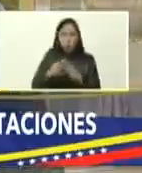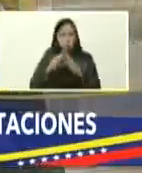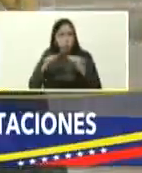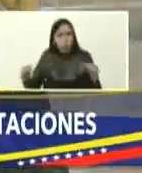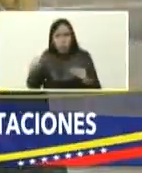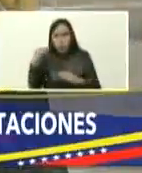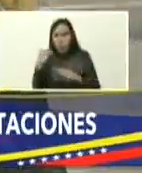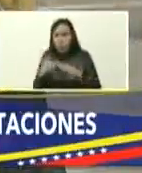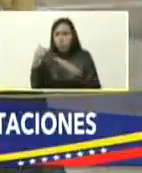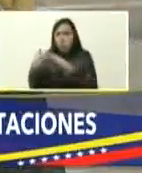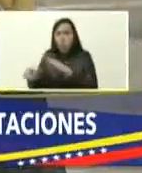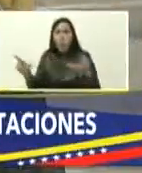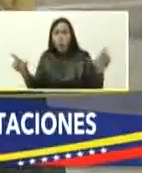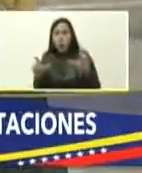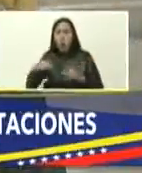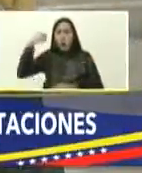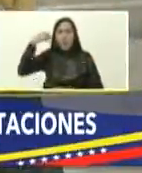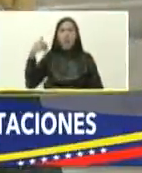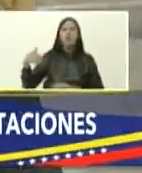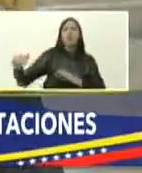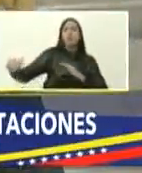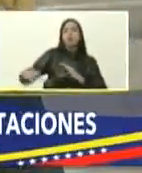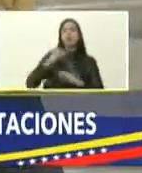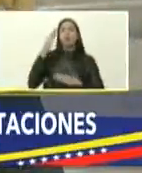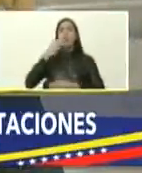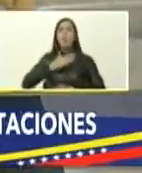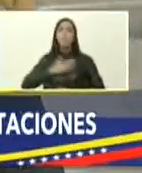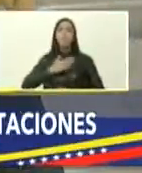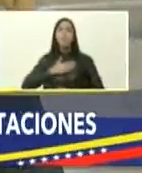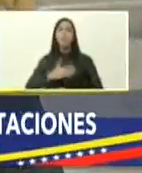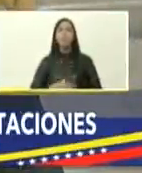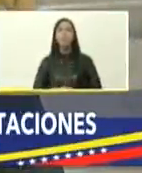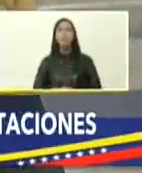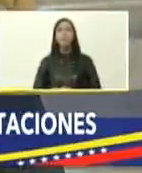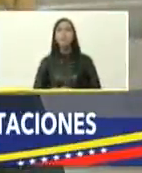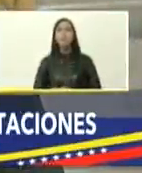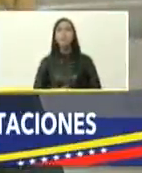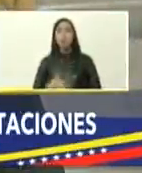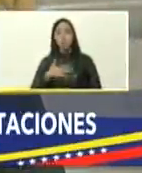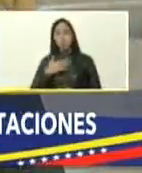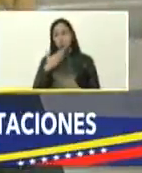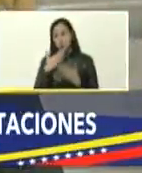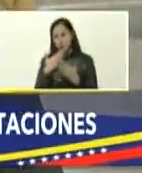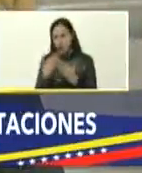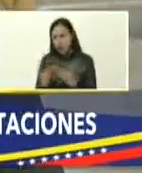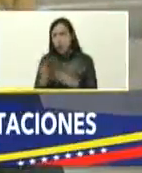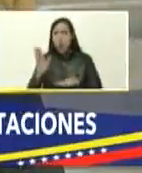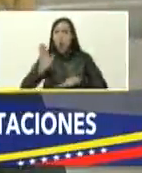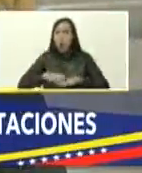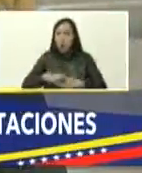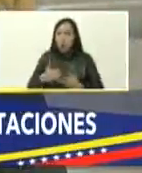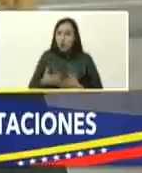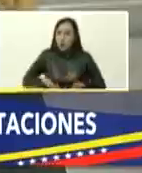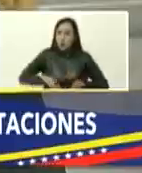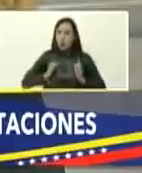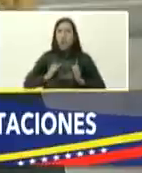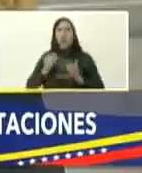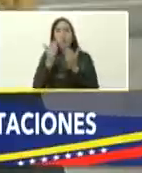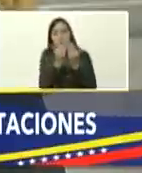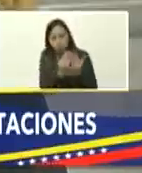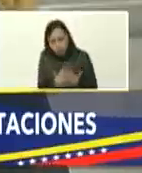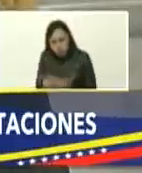leía o los videos que veía me los mandaba a mí, cual cosa que agradezco, porque eso me permitía a mí